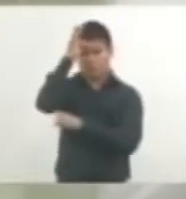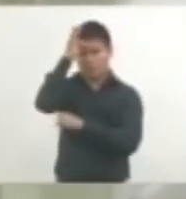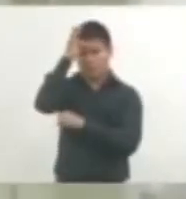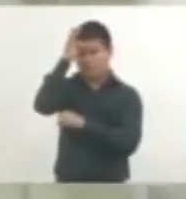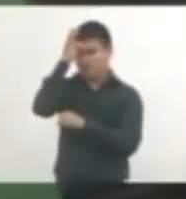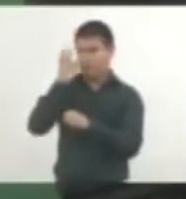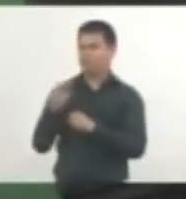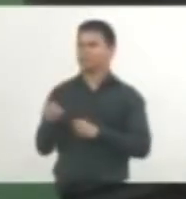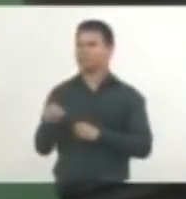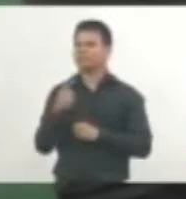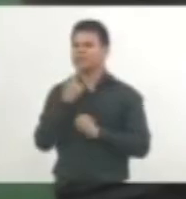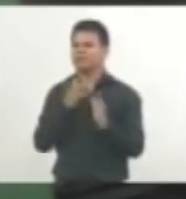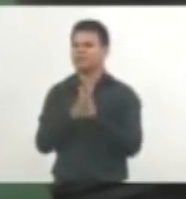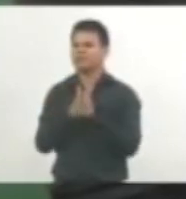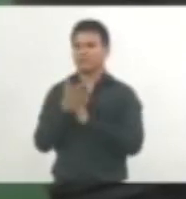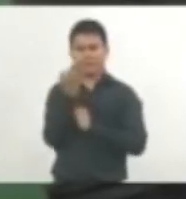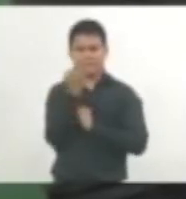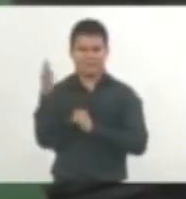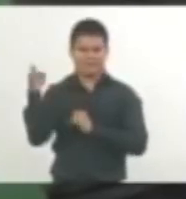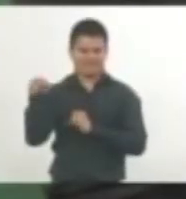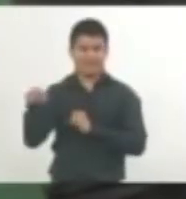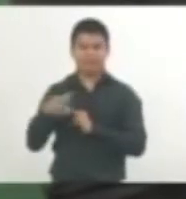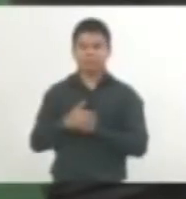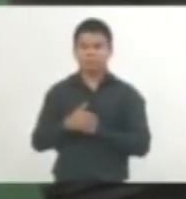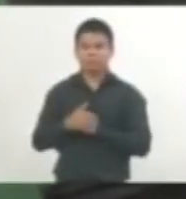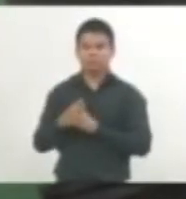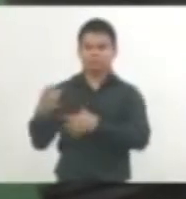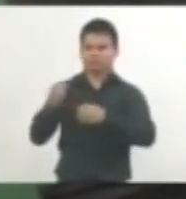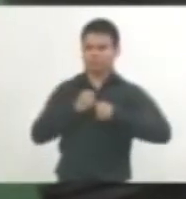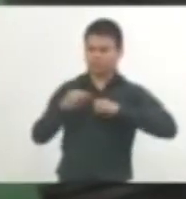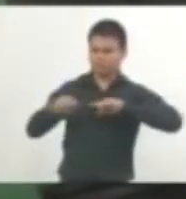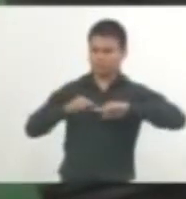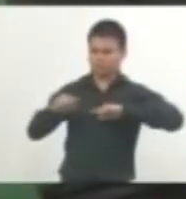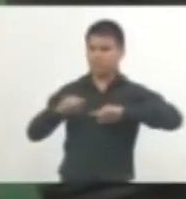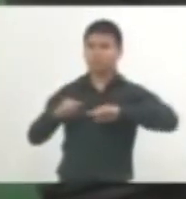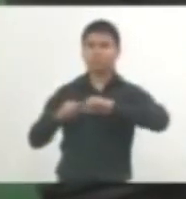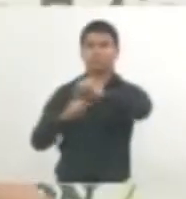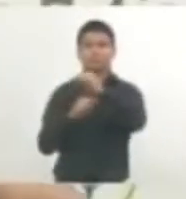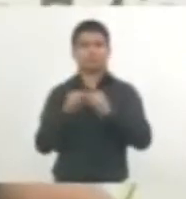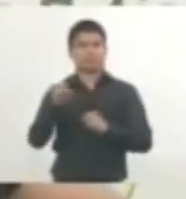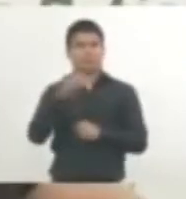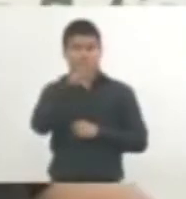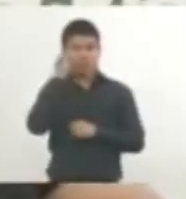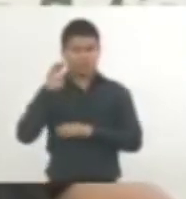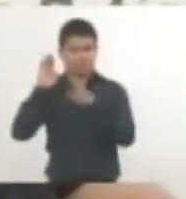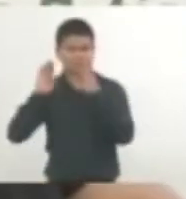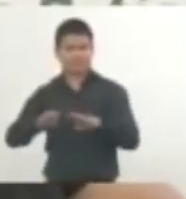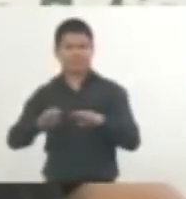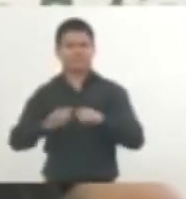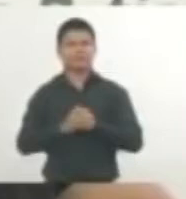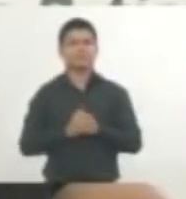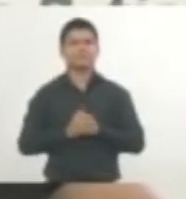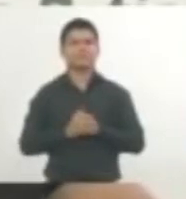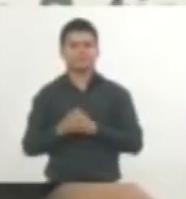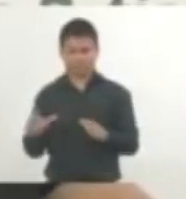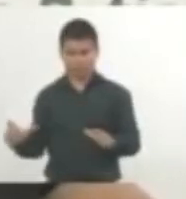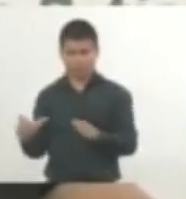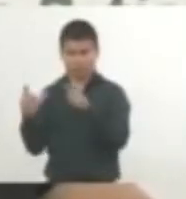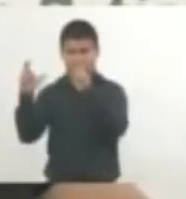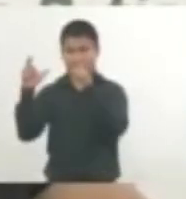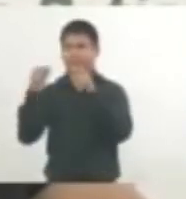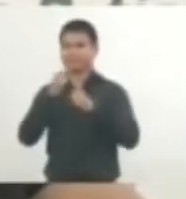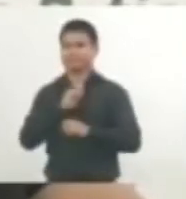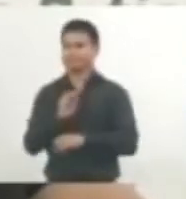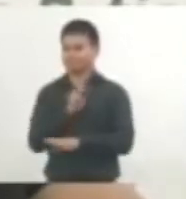mismo nombre. Así lo confirmó hoy el representante legal de esta fundación, Manuel Rad. en primera medida por la Superintendencia de Industria y